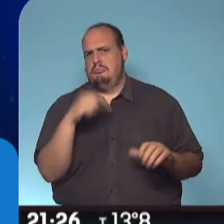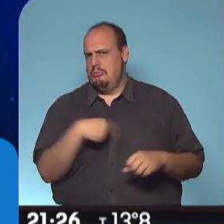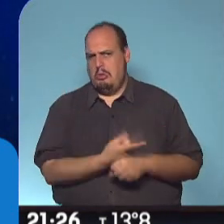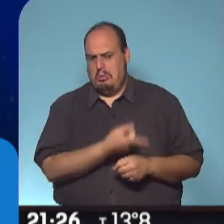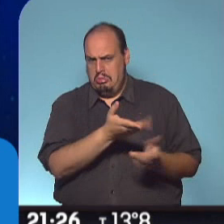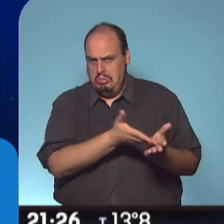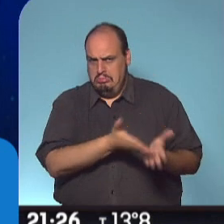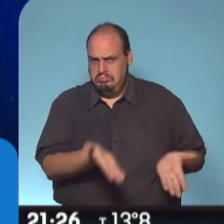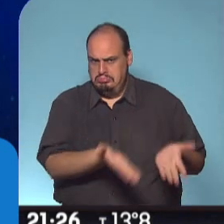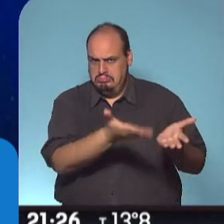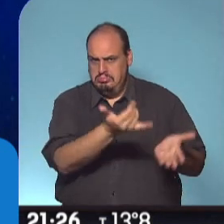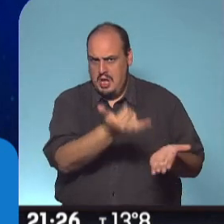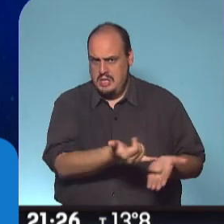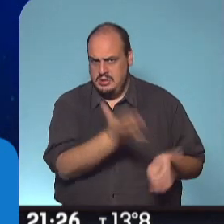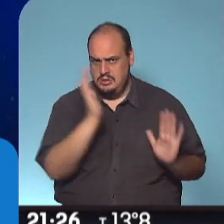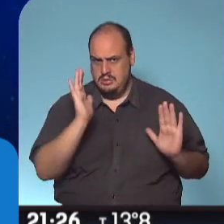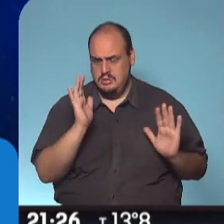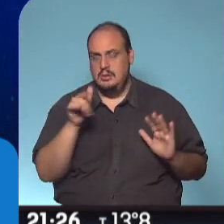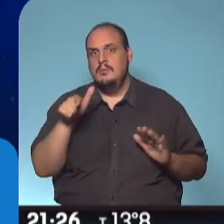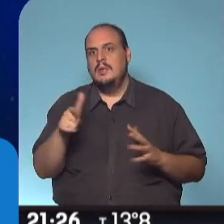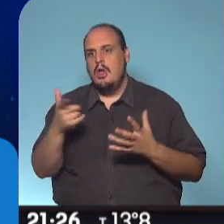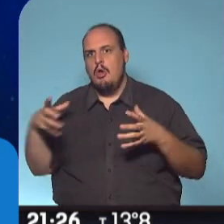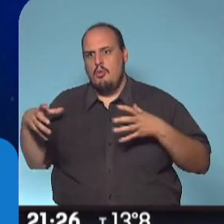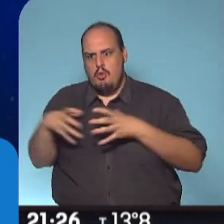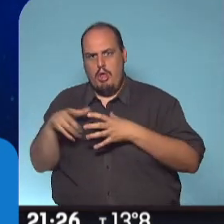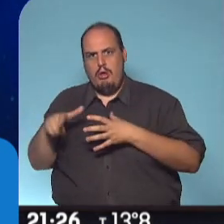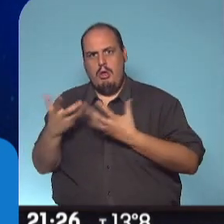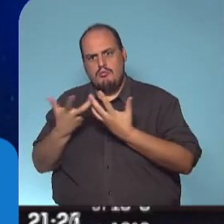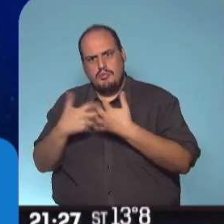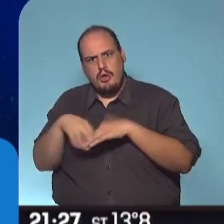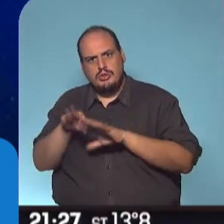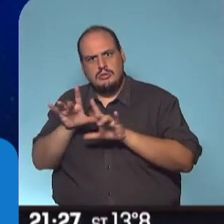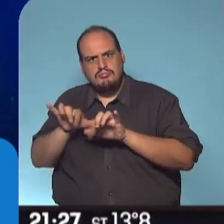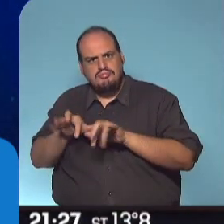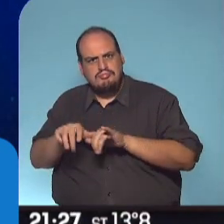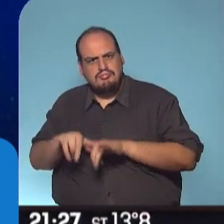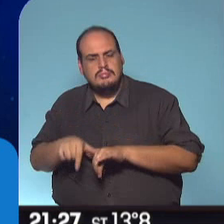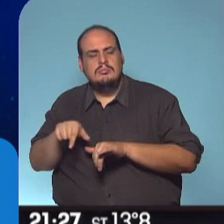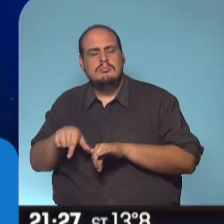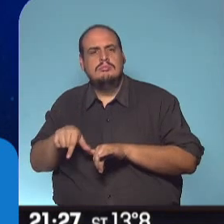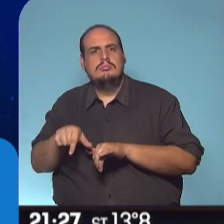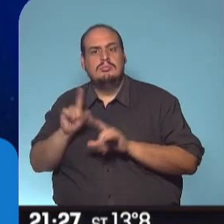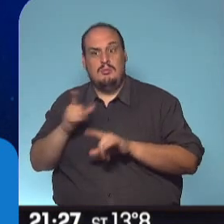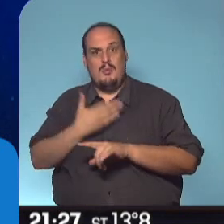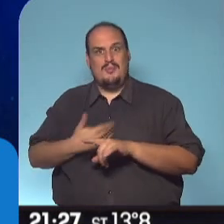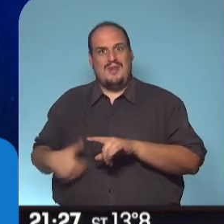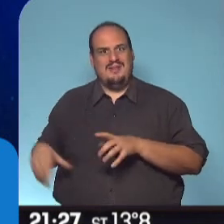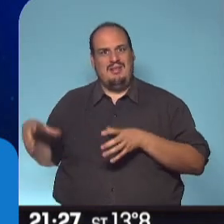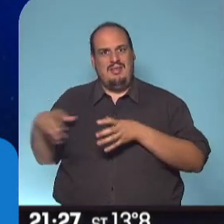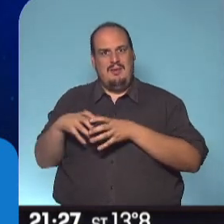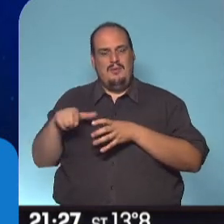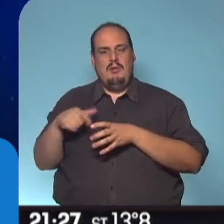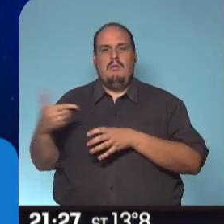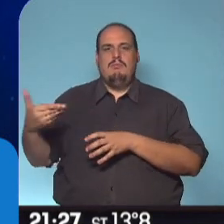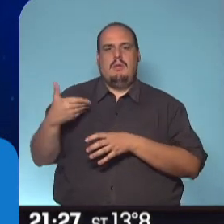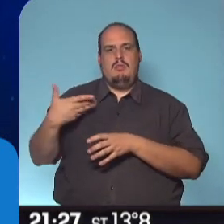el proyecto que está trabajando el bloque, que es el presidente del bloque me